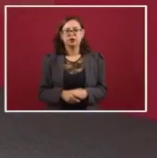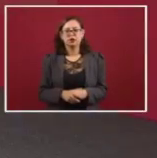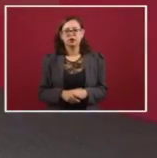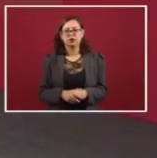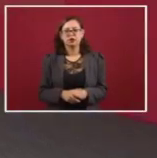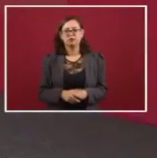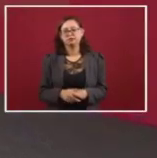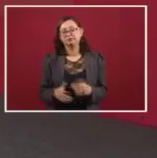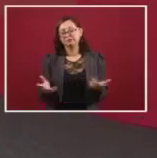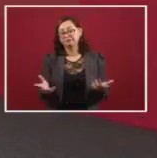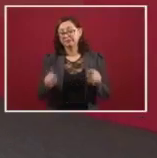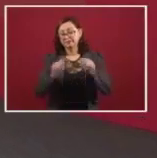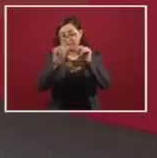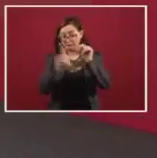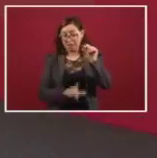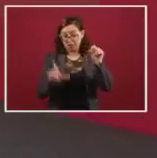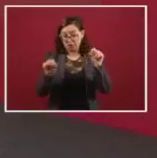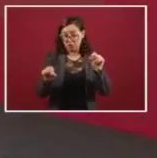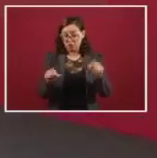diez estados